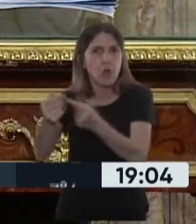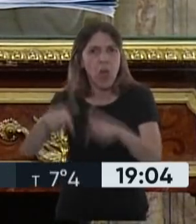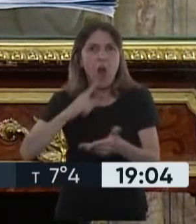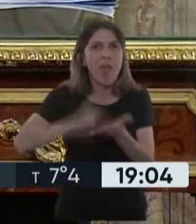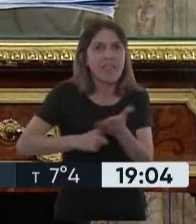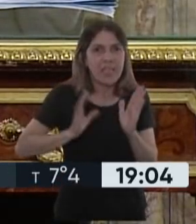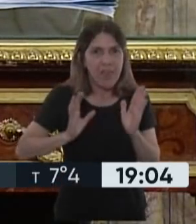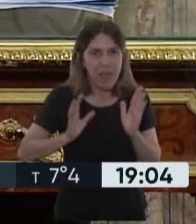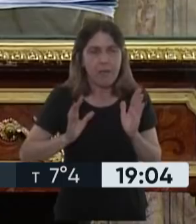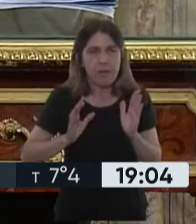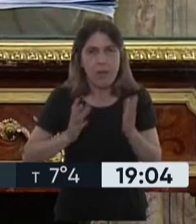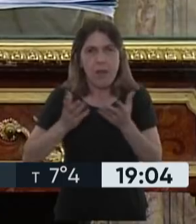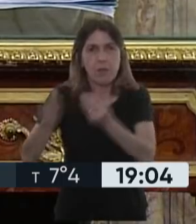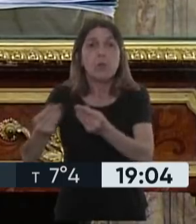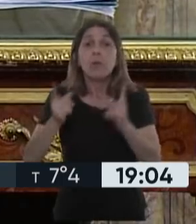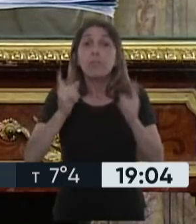este